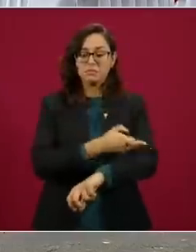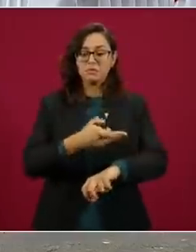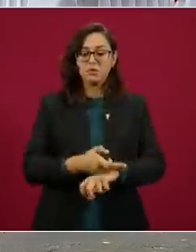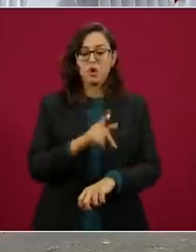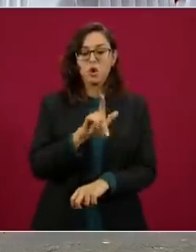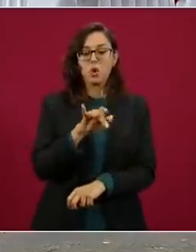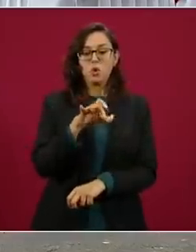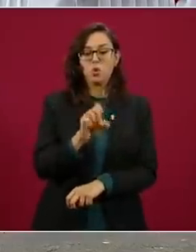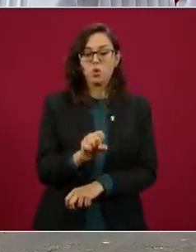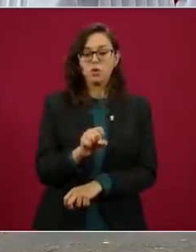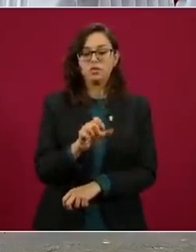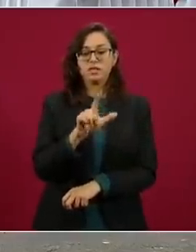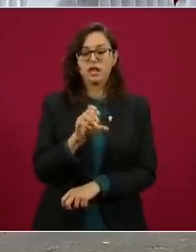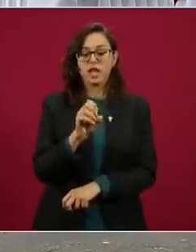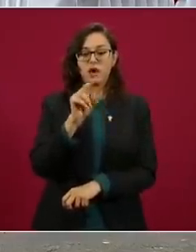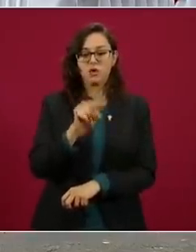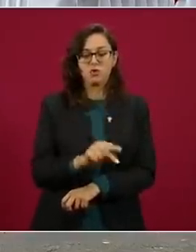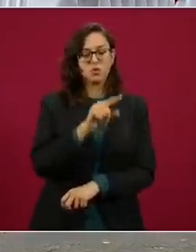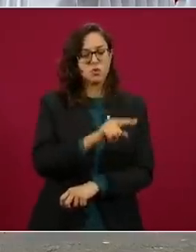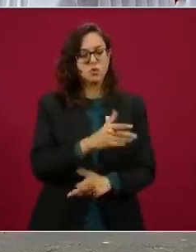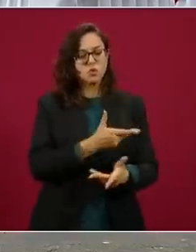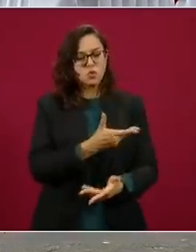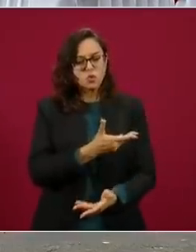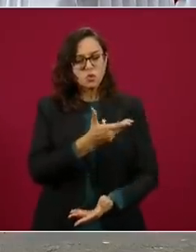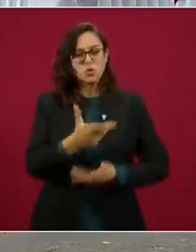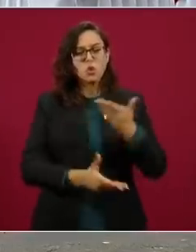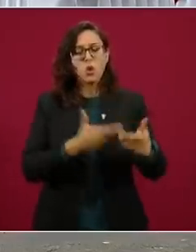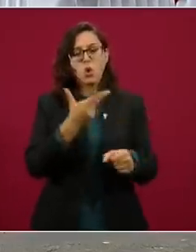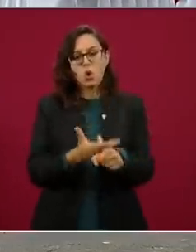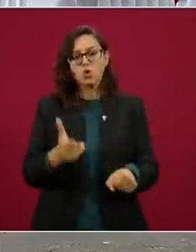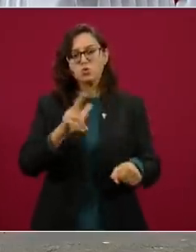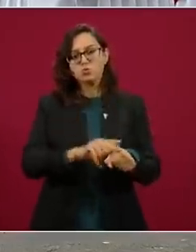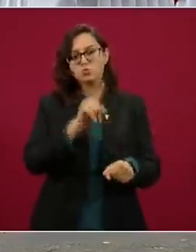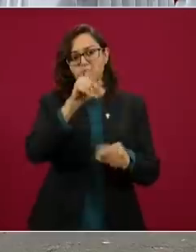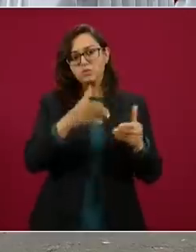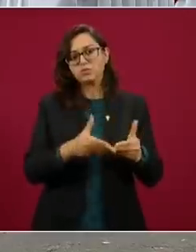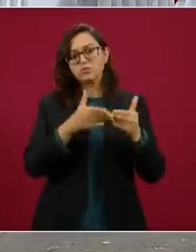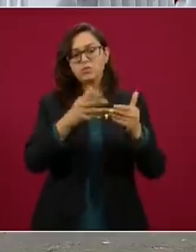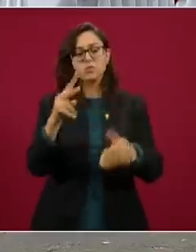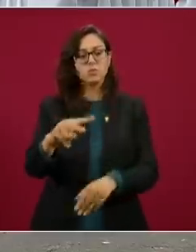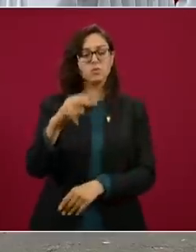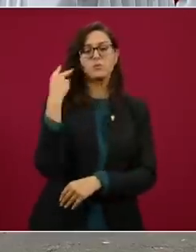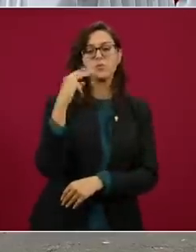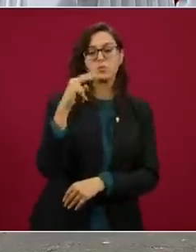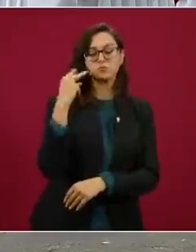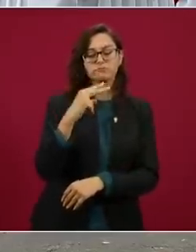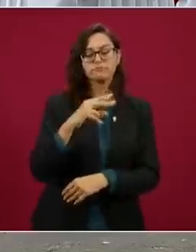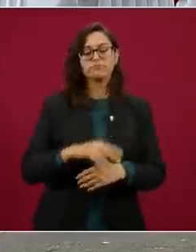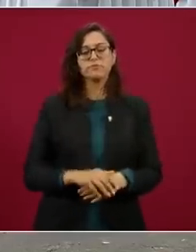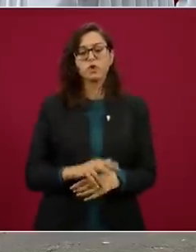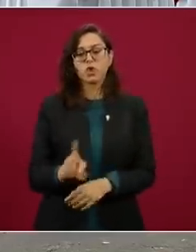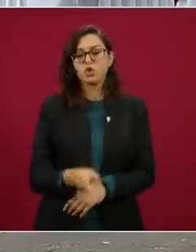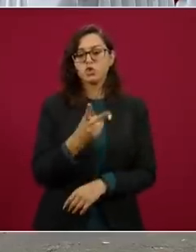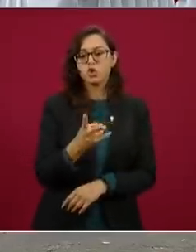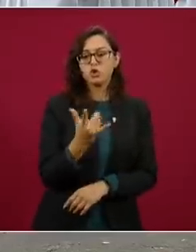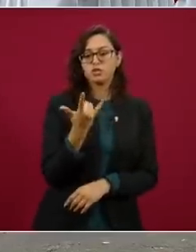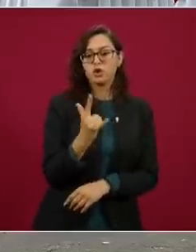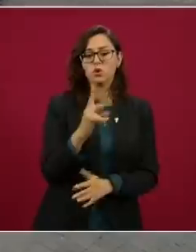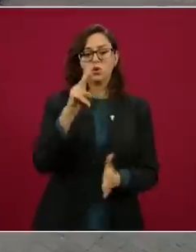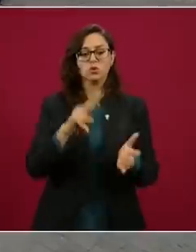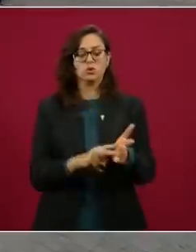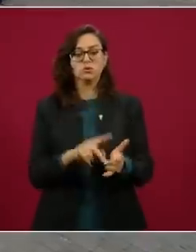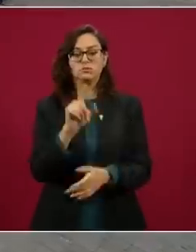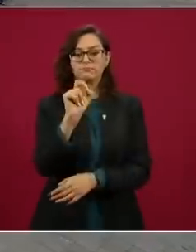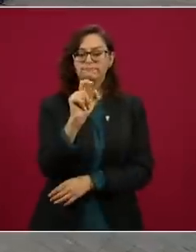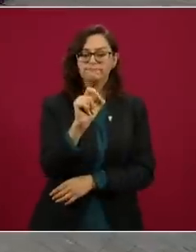rey calderón leal quien prestó sus servicios en el hospital naval en el puerto de veracruz falleció el 2 de julio de 2020